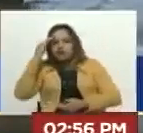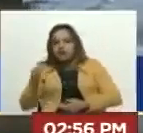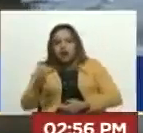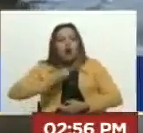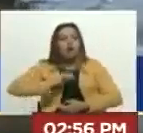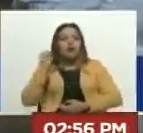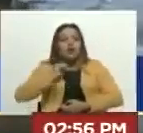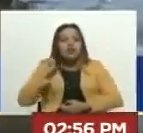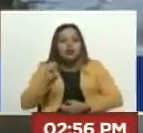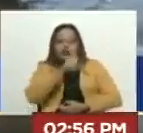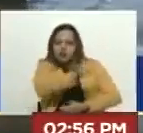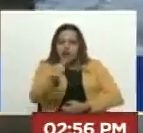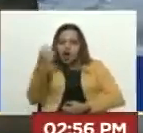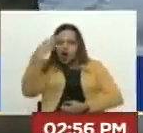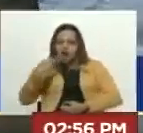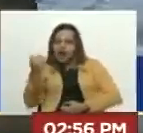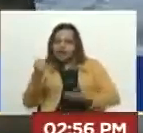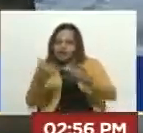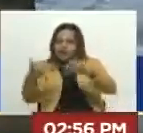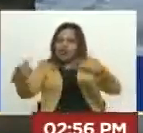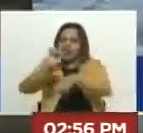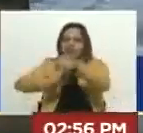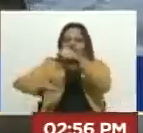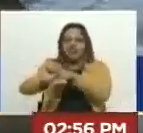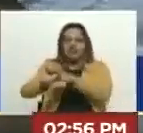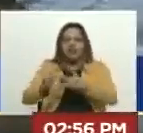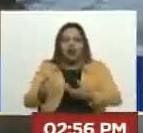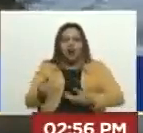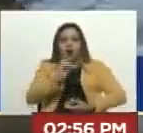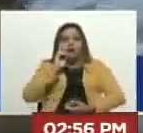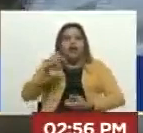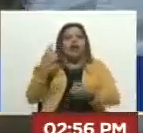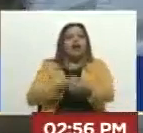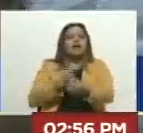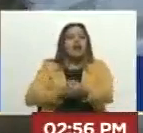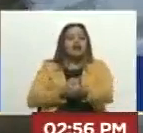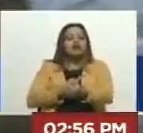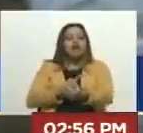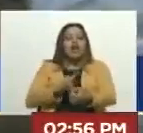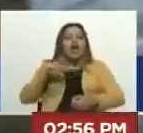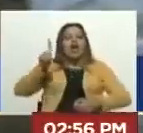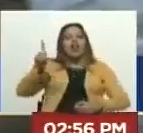policía, a cada muchacho que estaba en primera línea de batalla. O ver a nuestro querido hermano Darío Vivas.